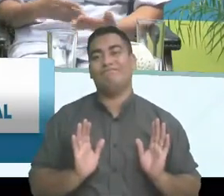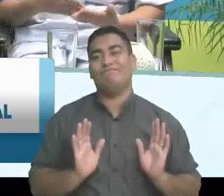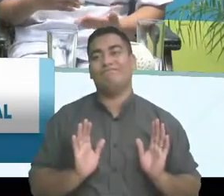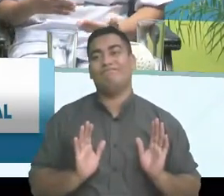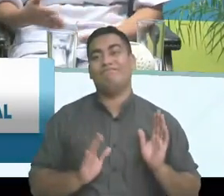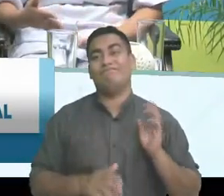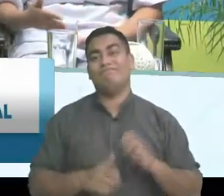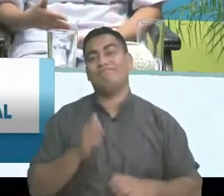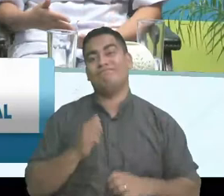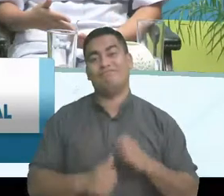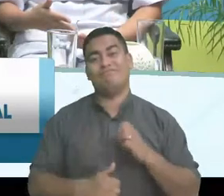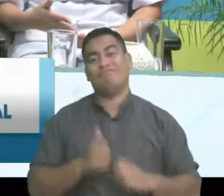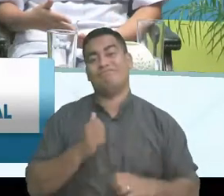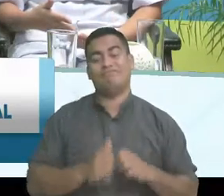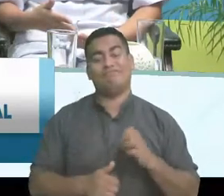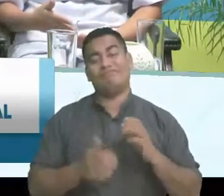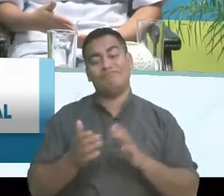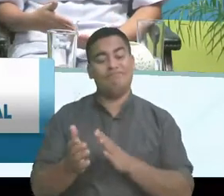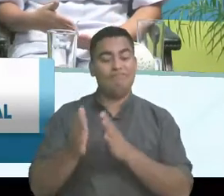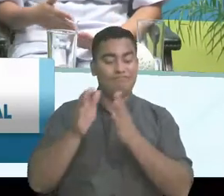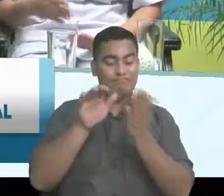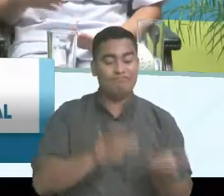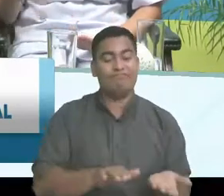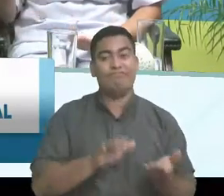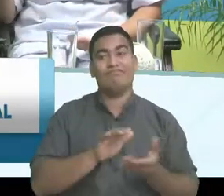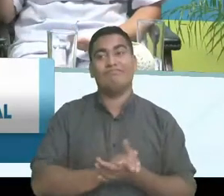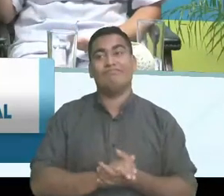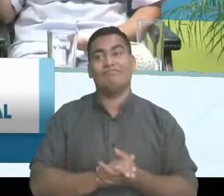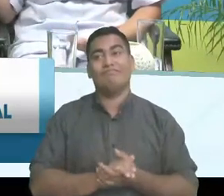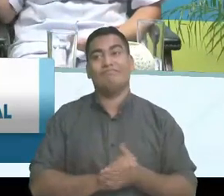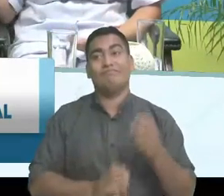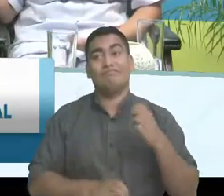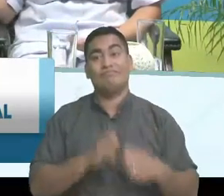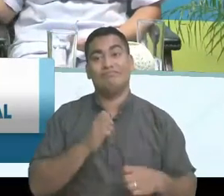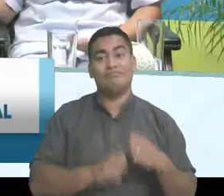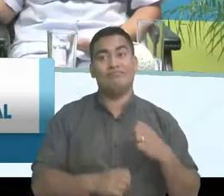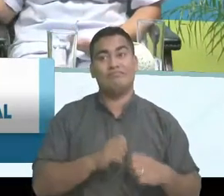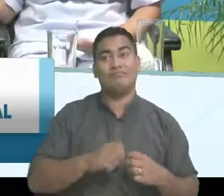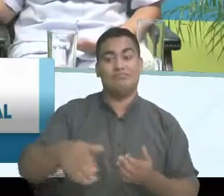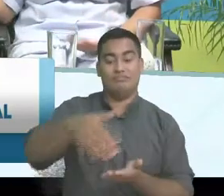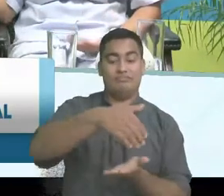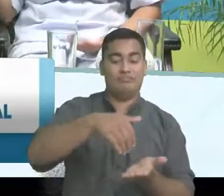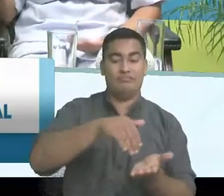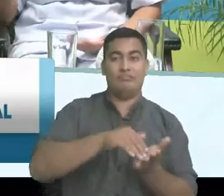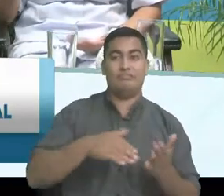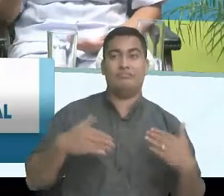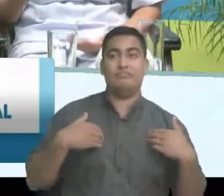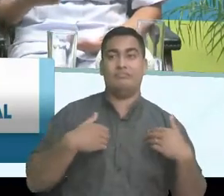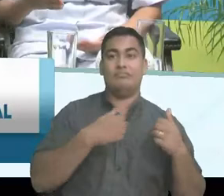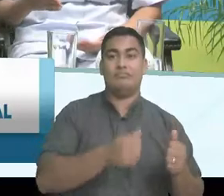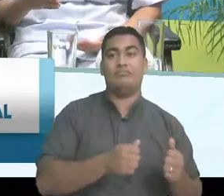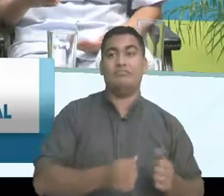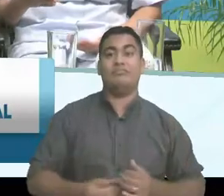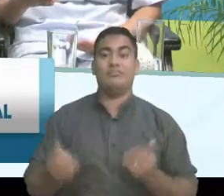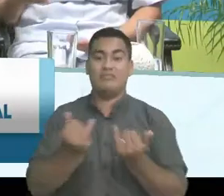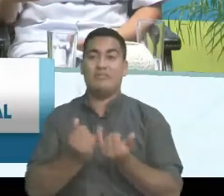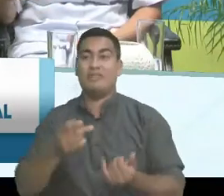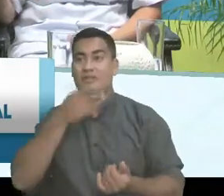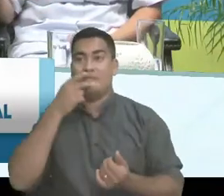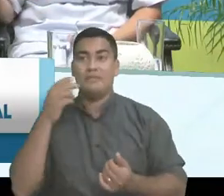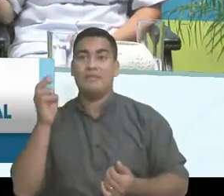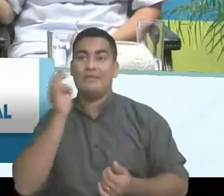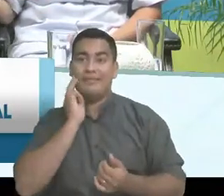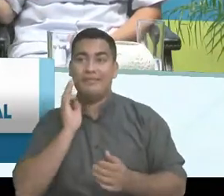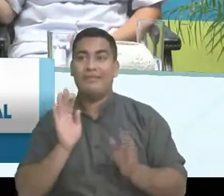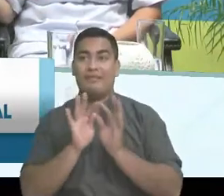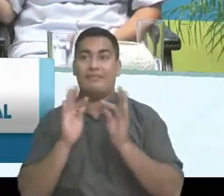las consecuencias, por decirlo así, y problemas tanto para la unidad de salud que la atendió y para el padre de familia, porque ya